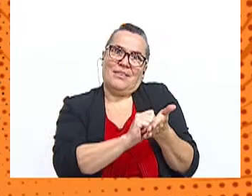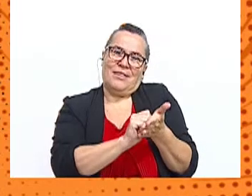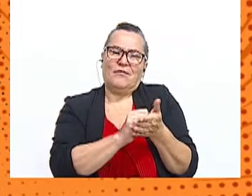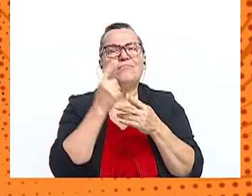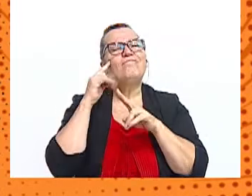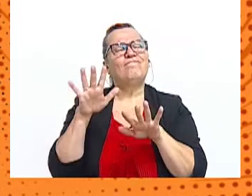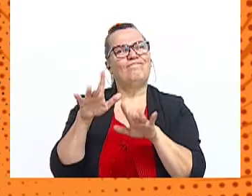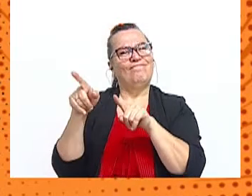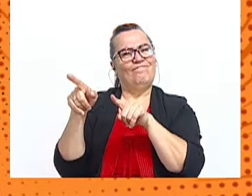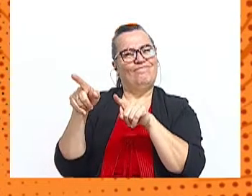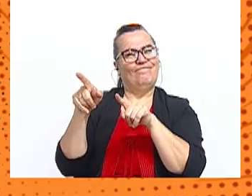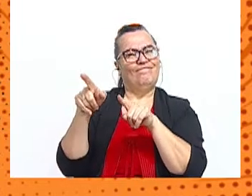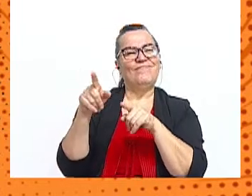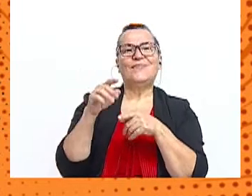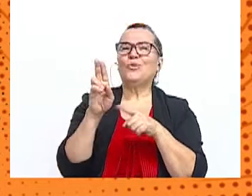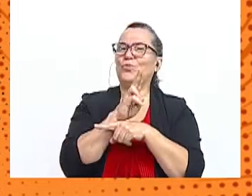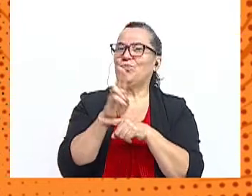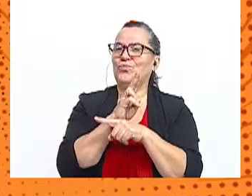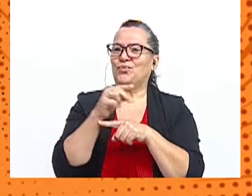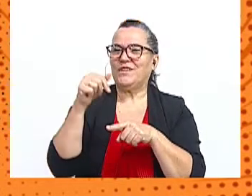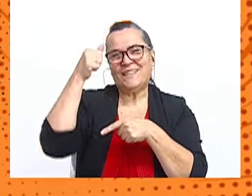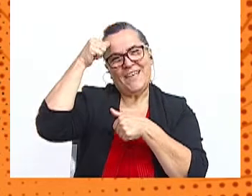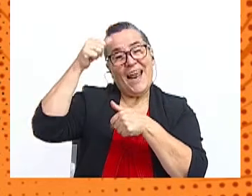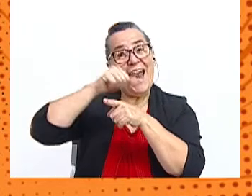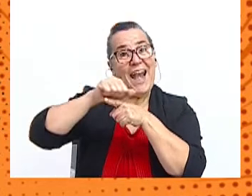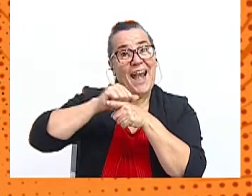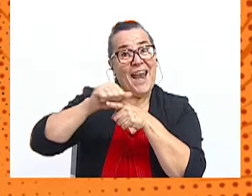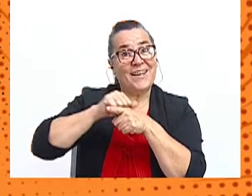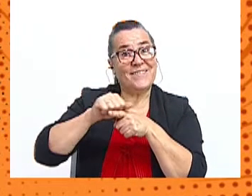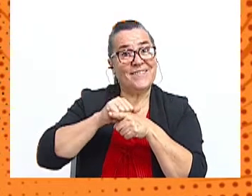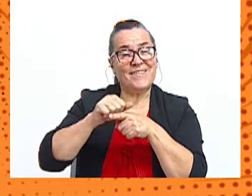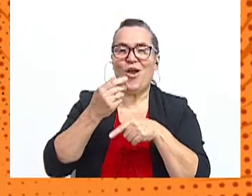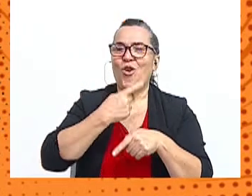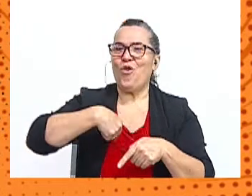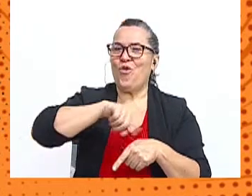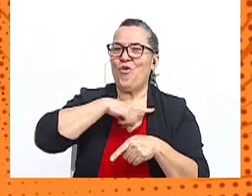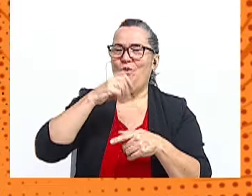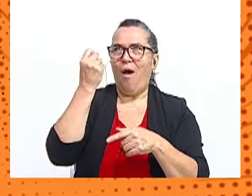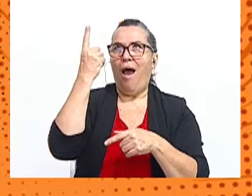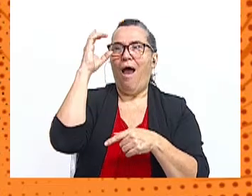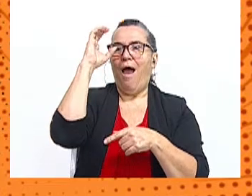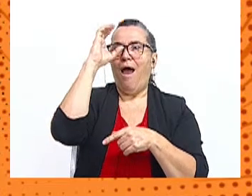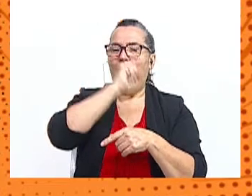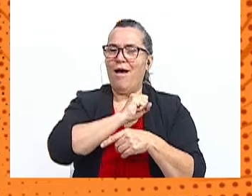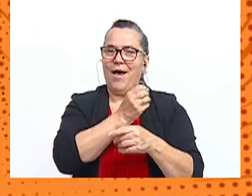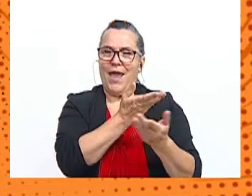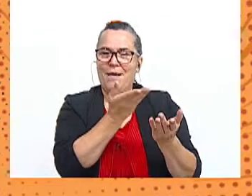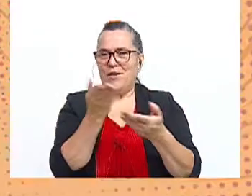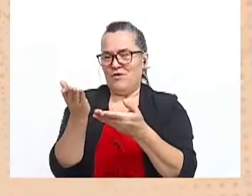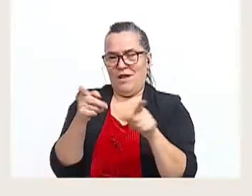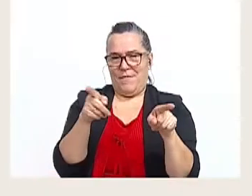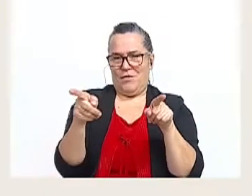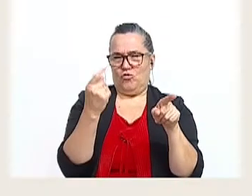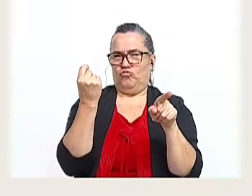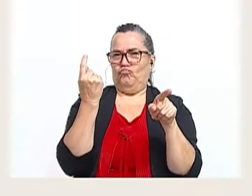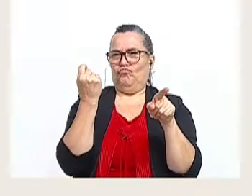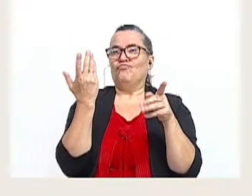les parece si ponemos en práctica en este repaso nuestra comprensión de esos elementos?